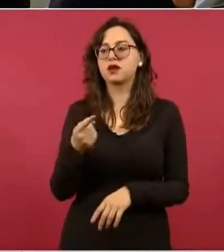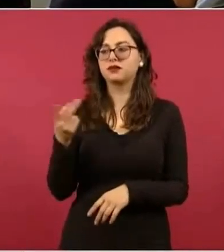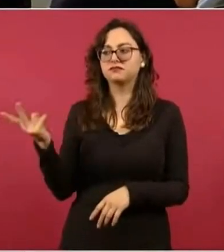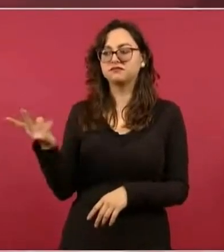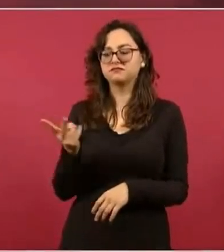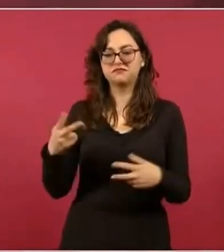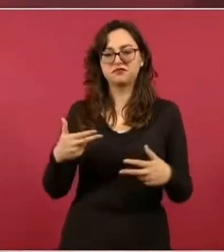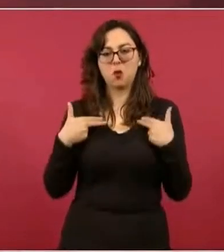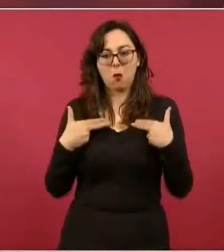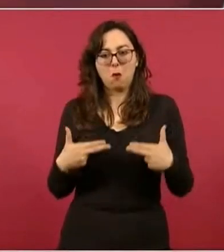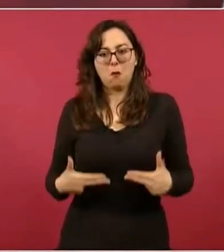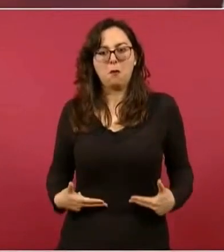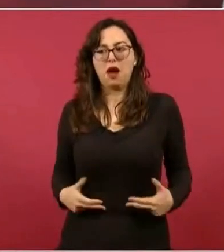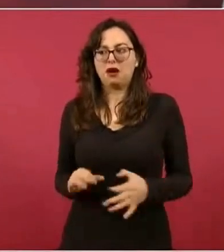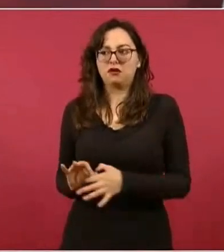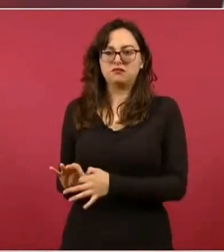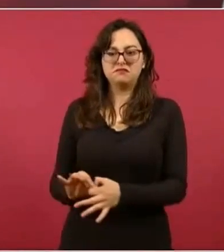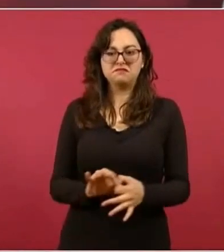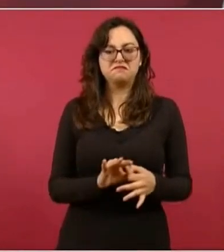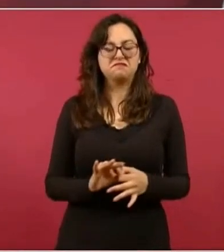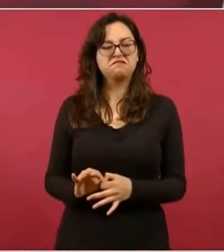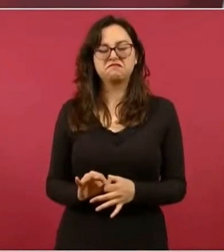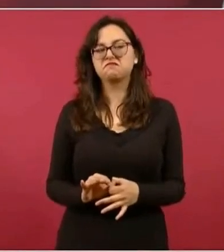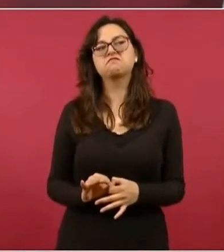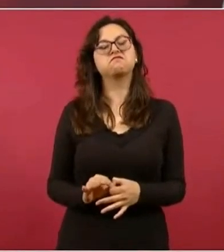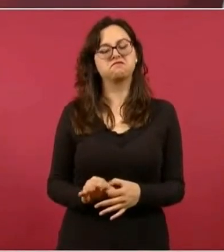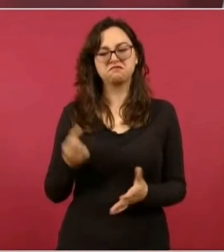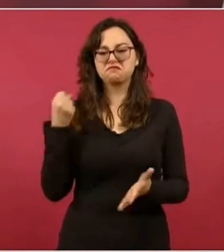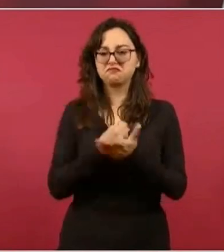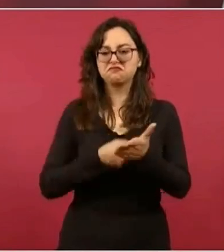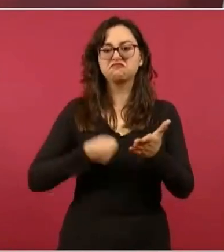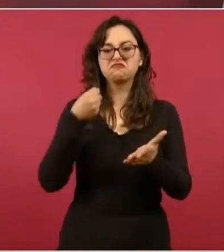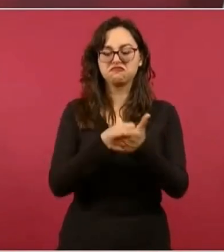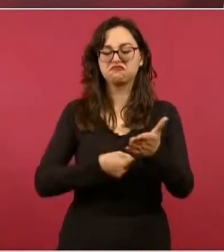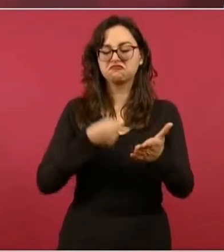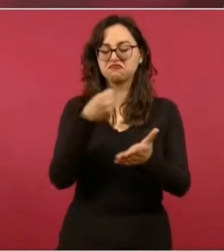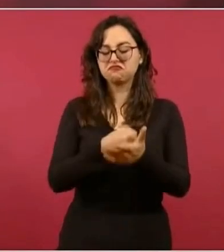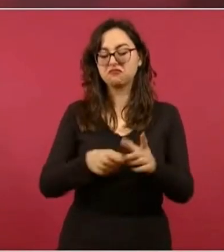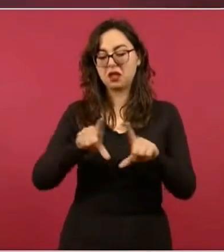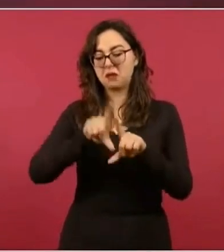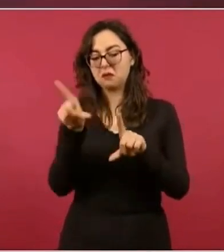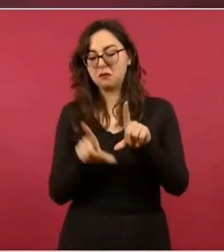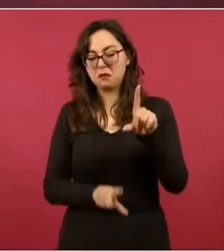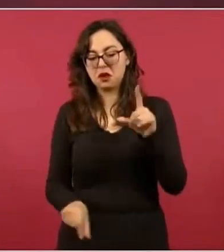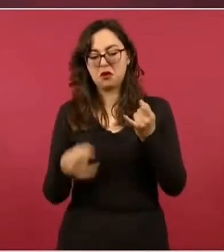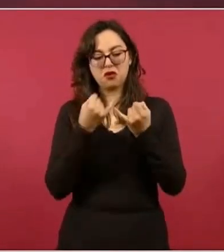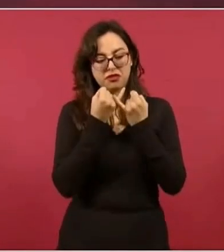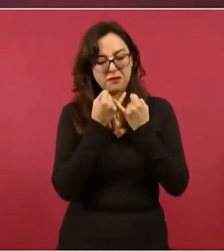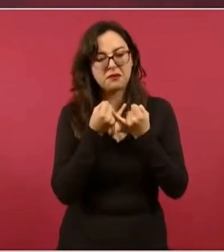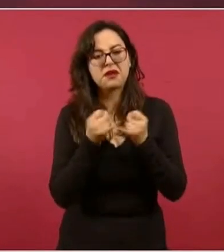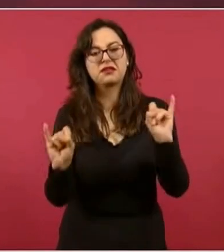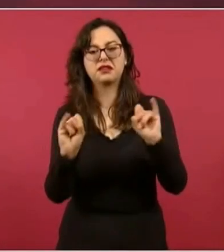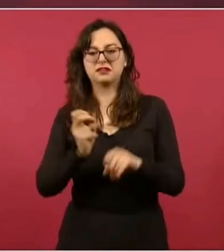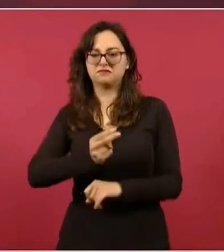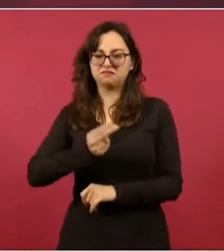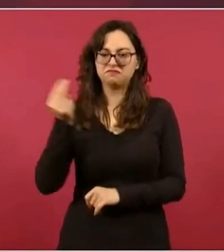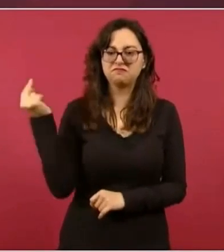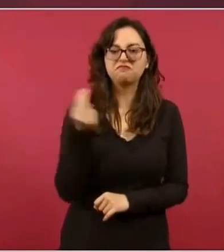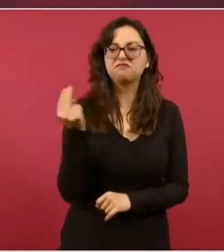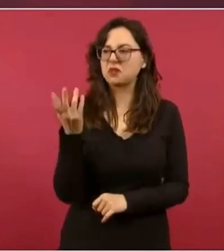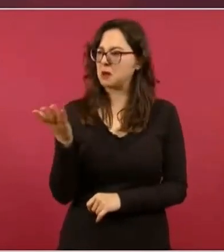fuese un país libre independiente sino sobre todo para